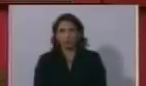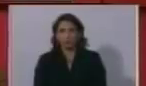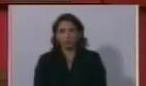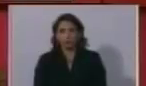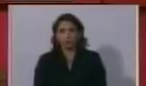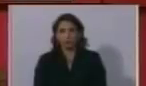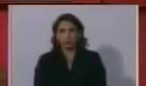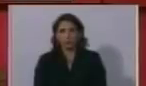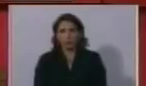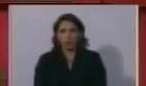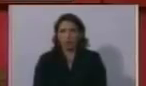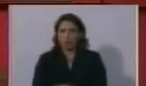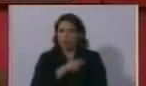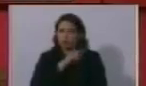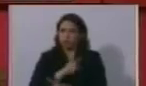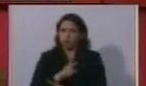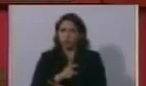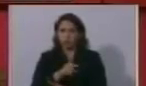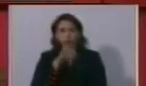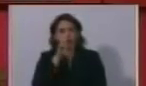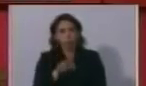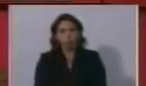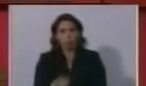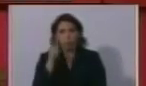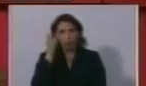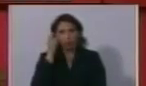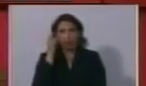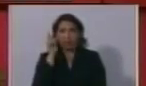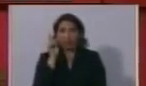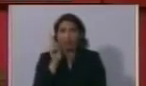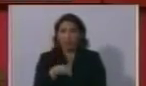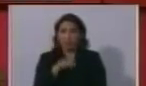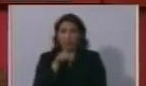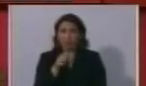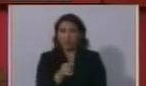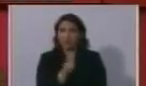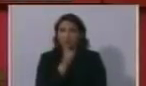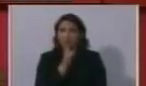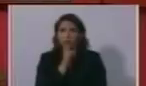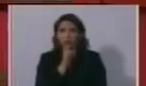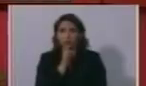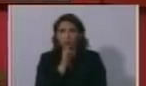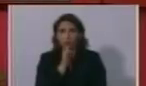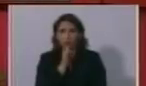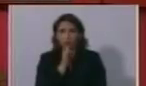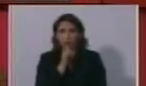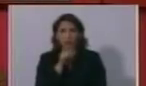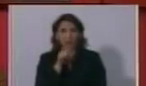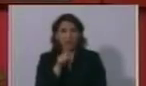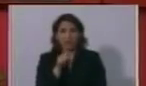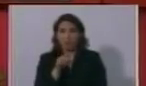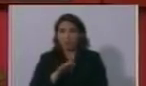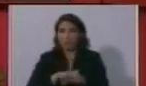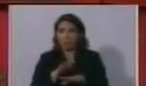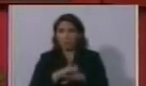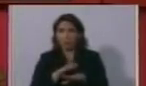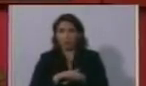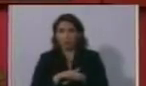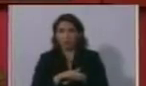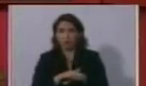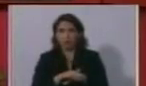amenazas todos los días. Pero salió esa noticia y eso es bien curioso porque eso no ocurrió